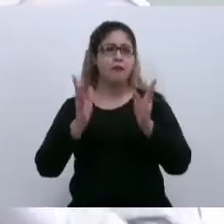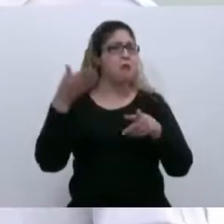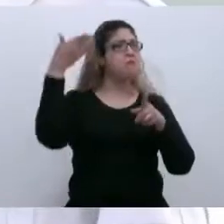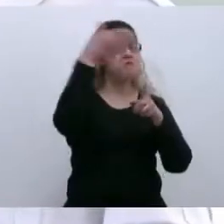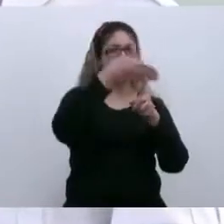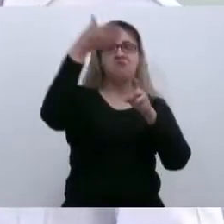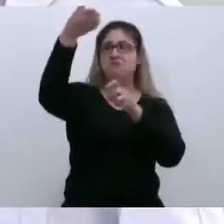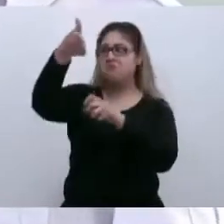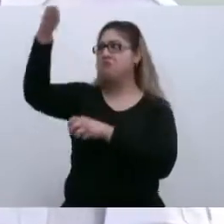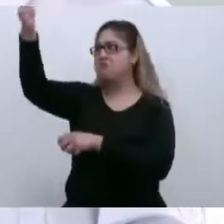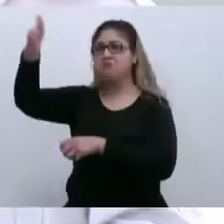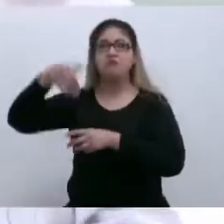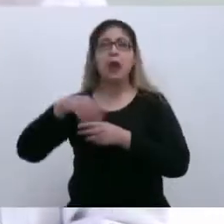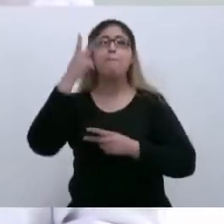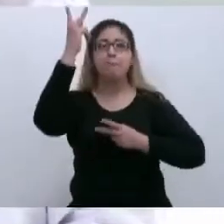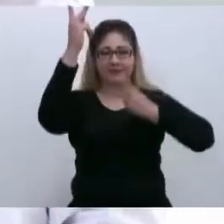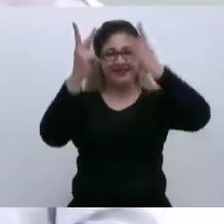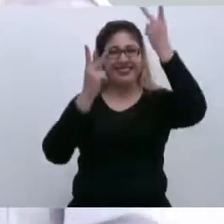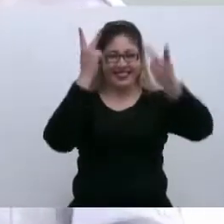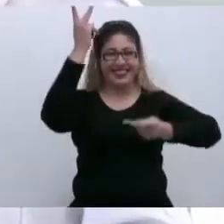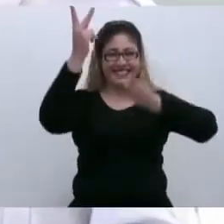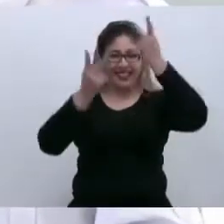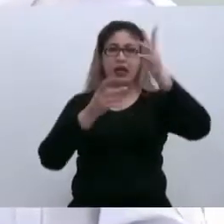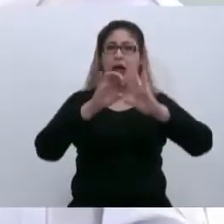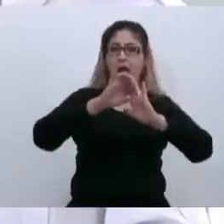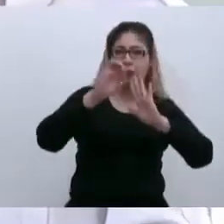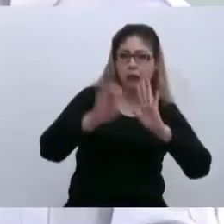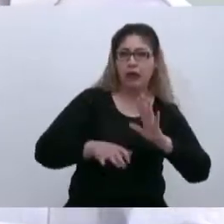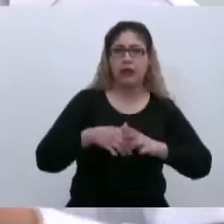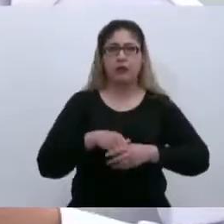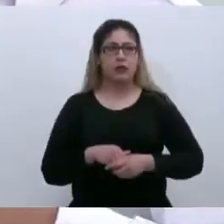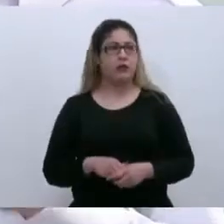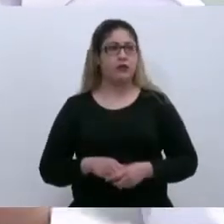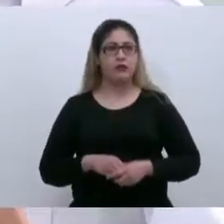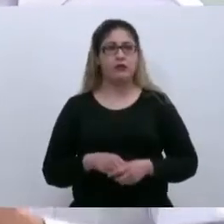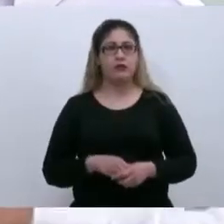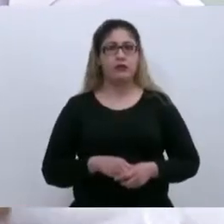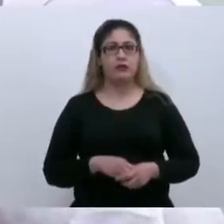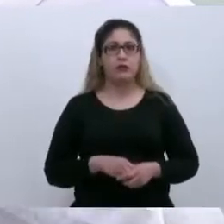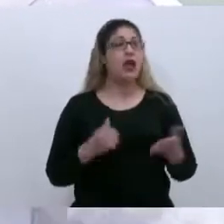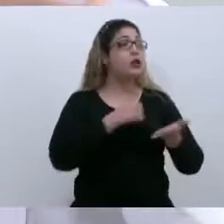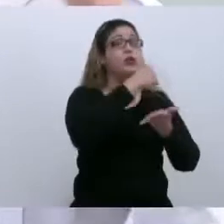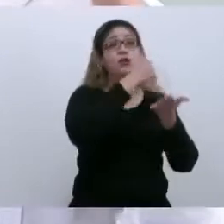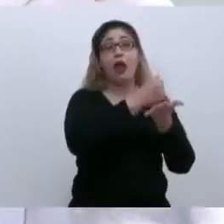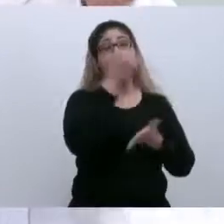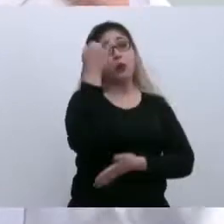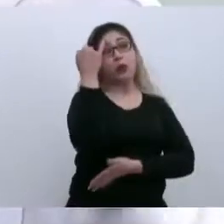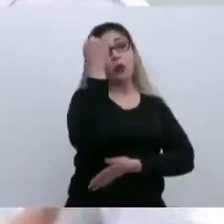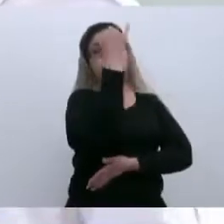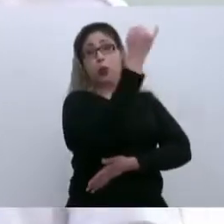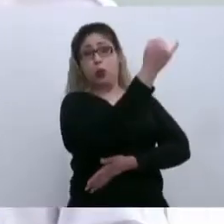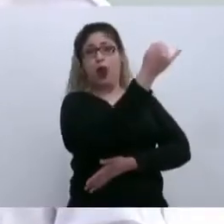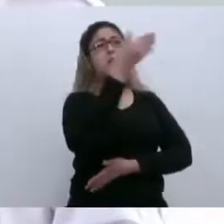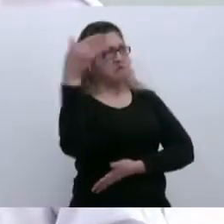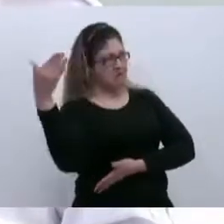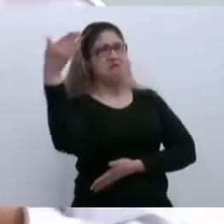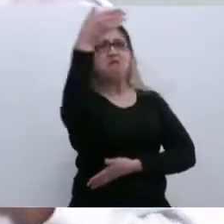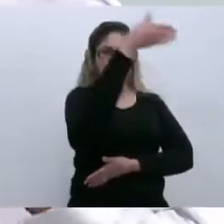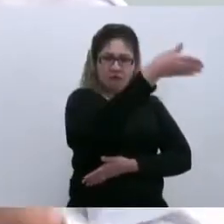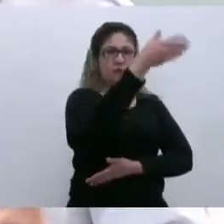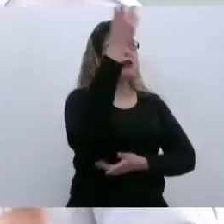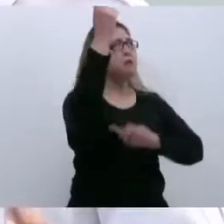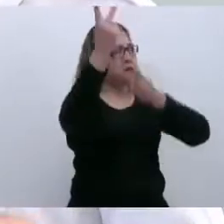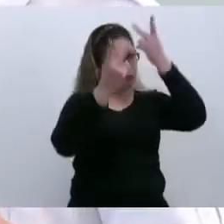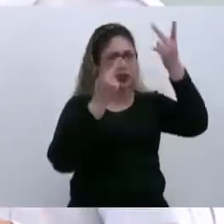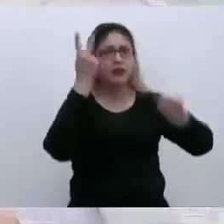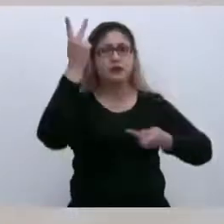en Rodeo, en Vicente Guerrero, allá en Guadalupe Victoria también. Y desde entonces, sin que estuviera en el horizonte la pandemia,